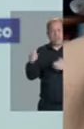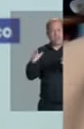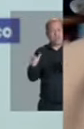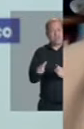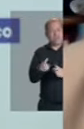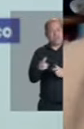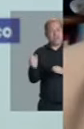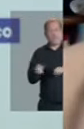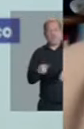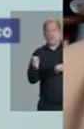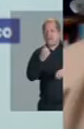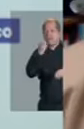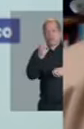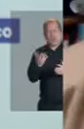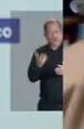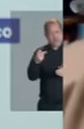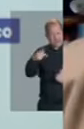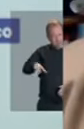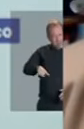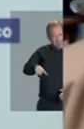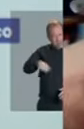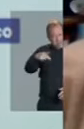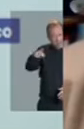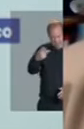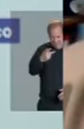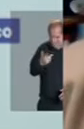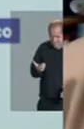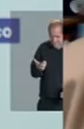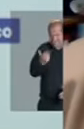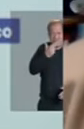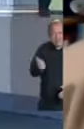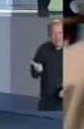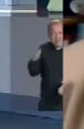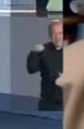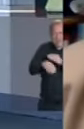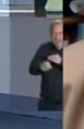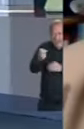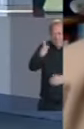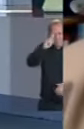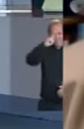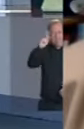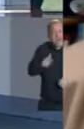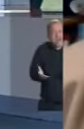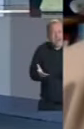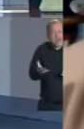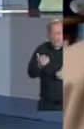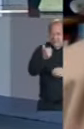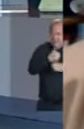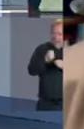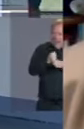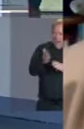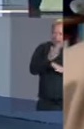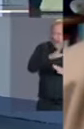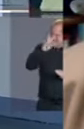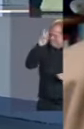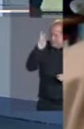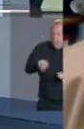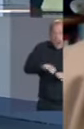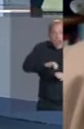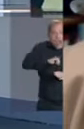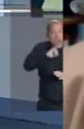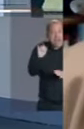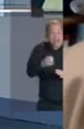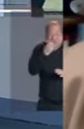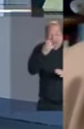Jorge Álvarez Máynez, es esta las propuestas que hizo. Una de las que más llamativas fue la de una reforma fiscal, algo que las otras